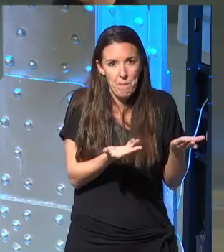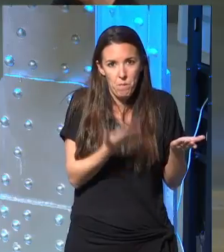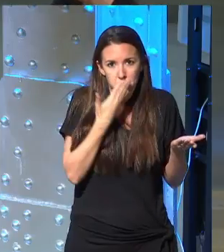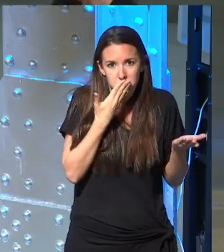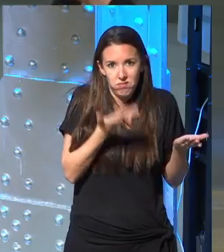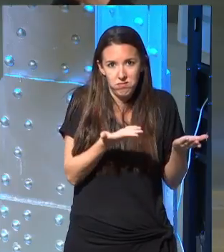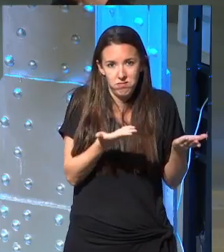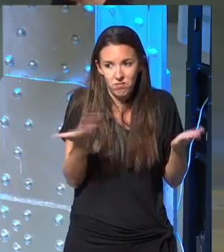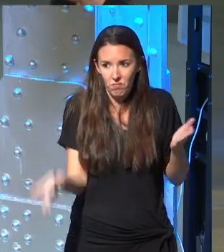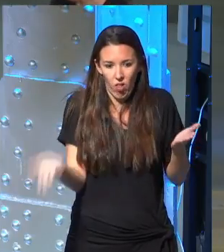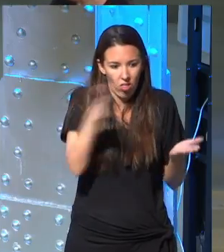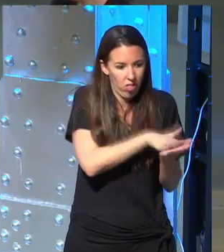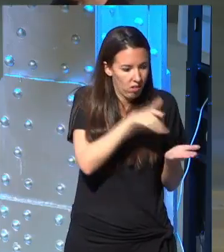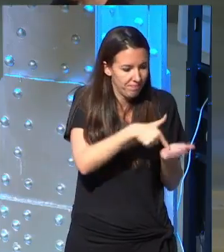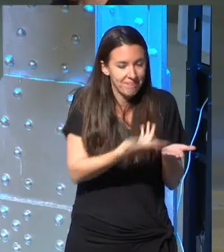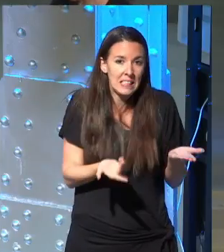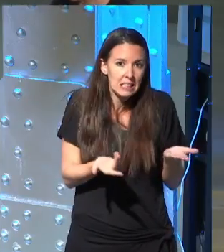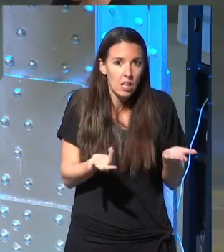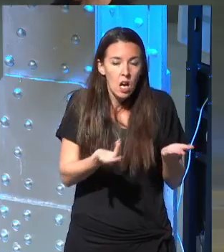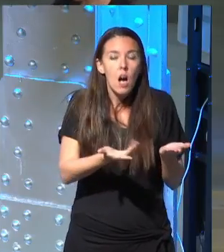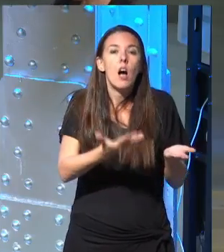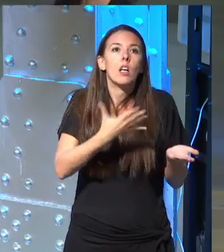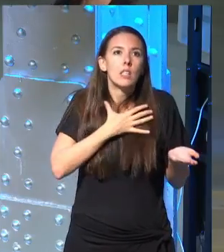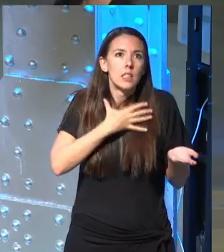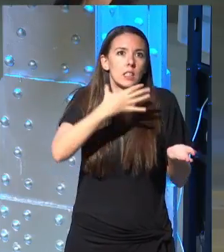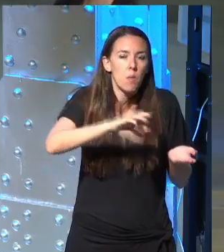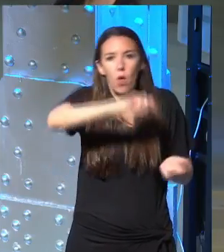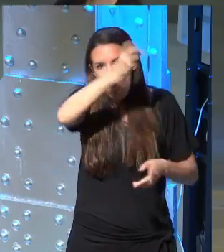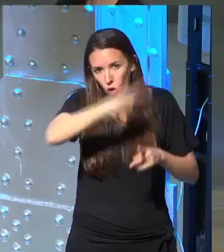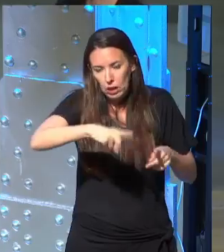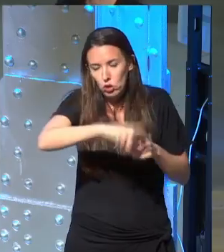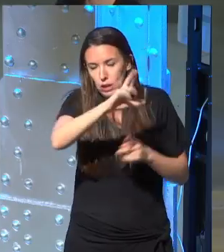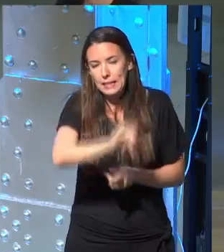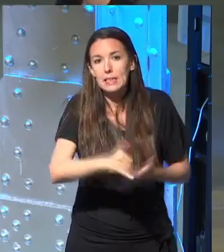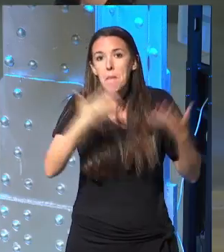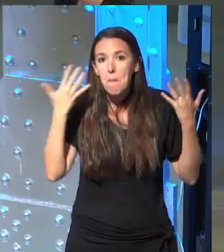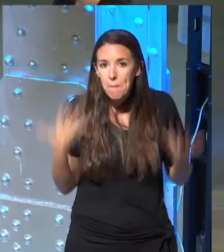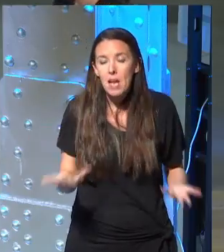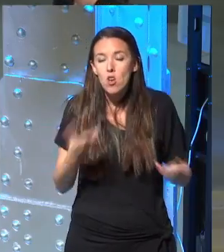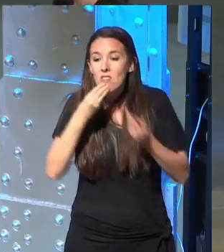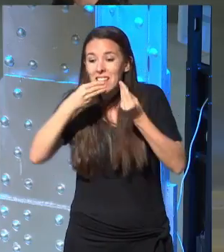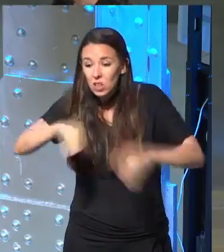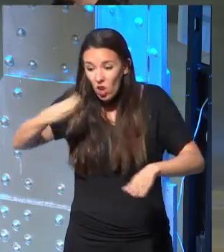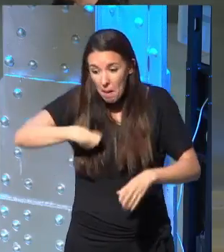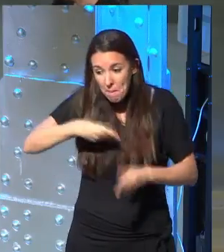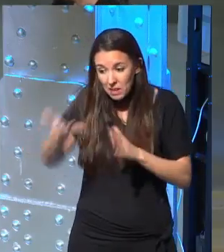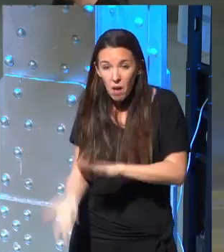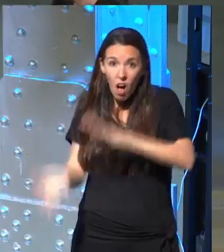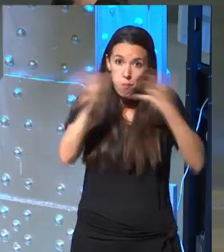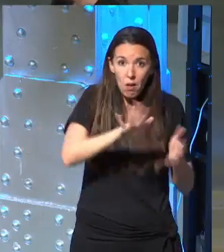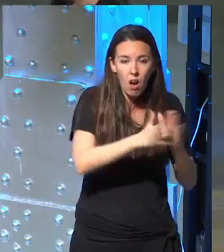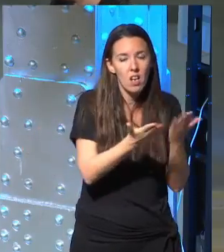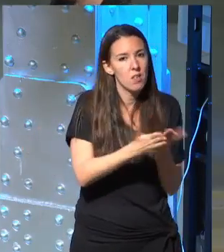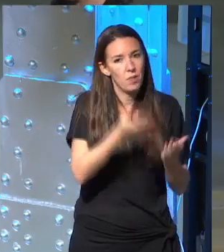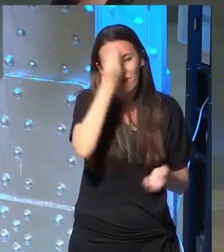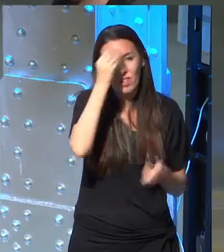sentido trasladar esta misma historia. Esto no quiere decir que no se pueda hacer otras cosas, pero esta misma historia no creo